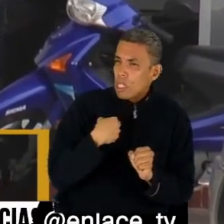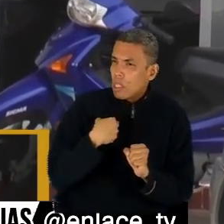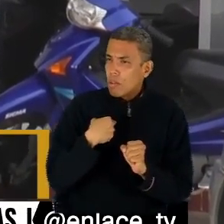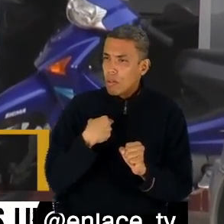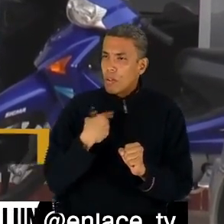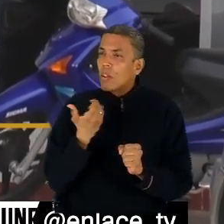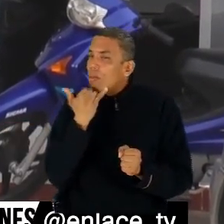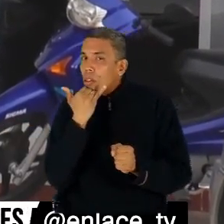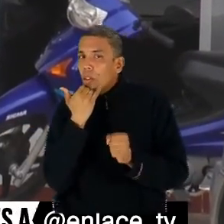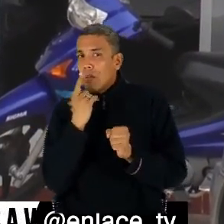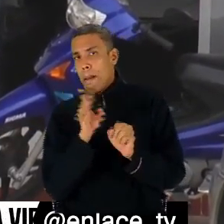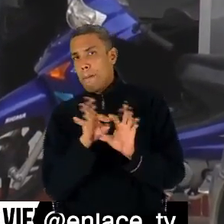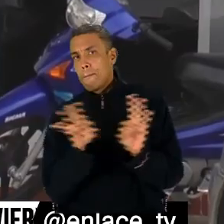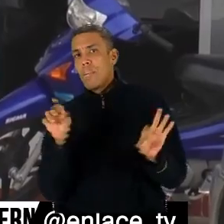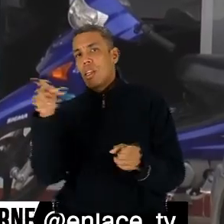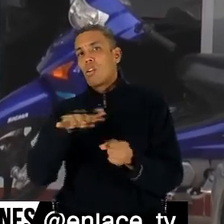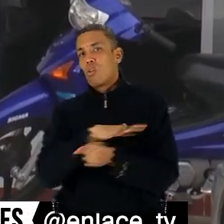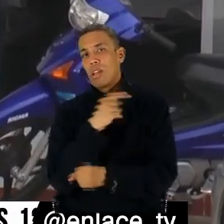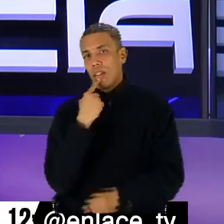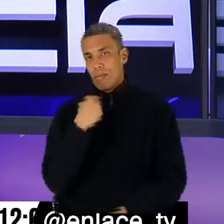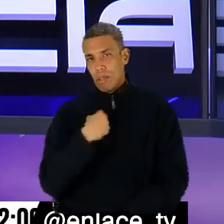fuimos atendidos, ella se encuentra ocupada.